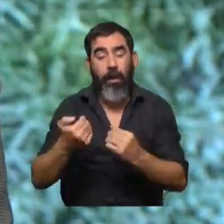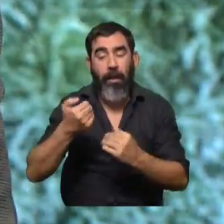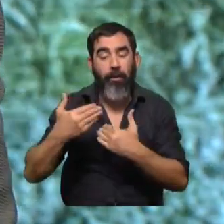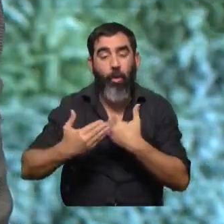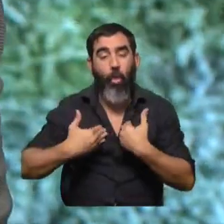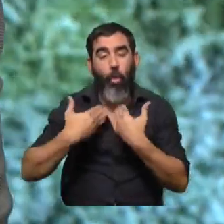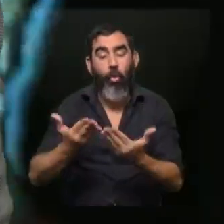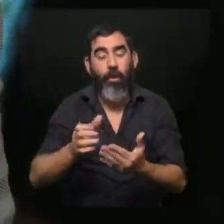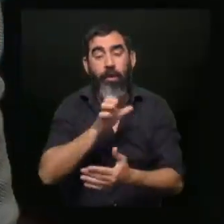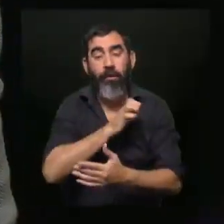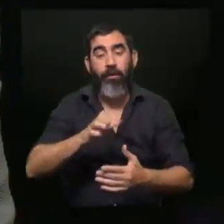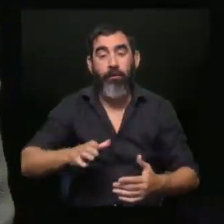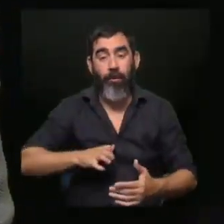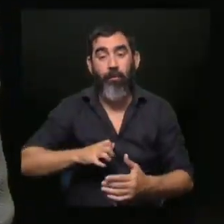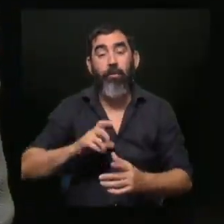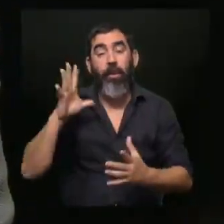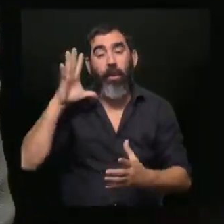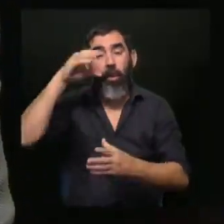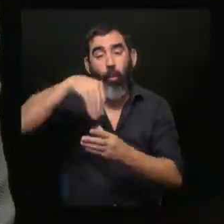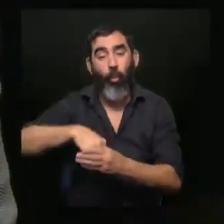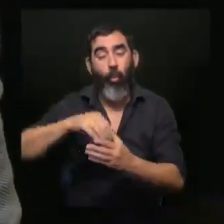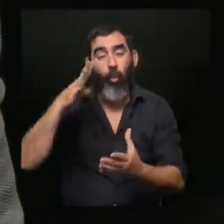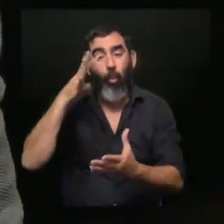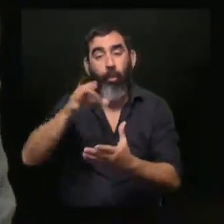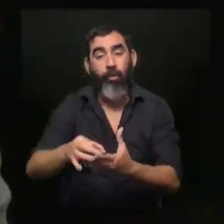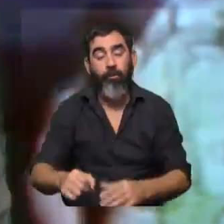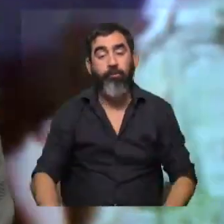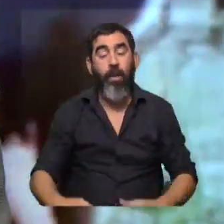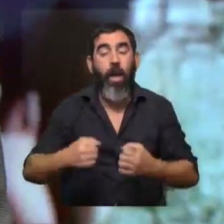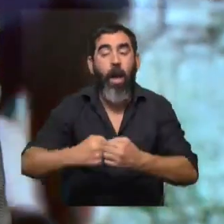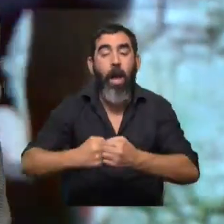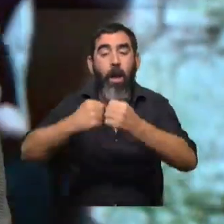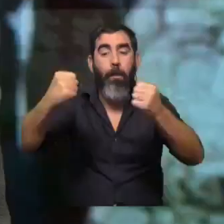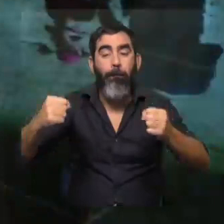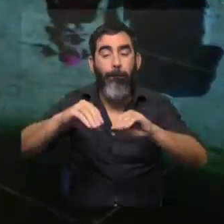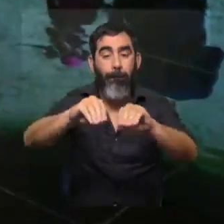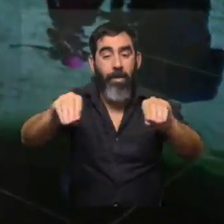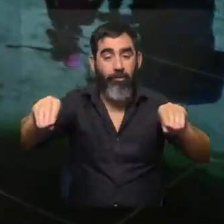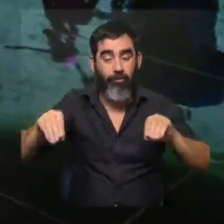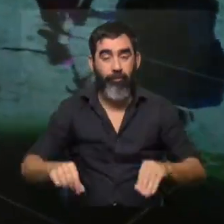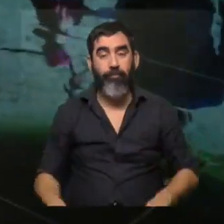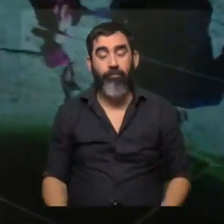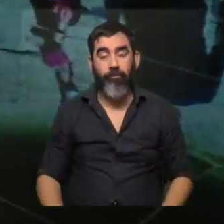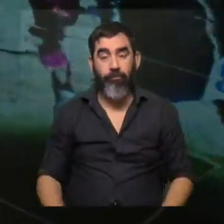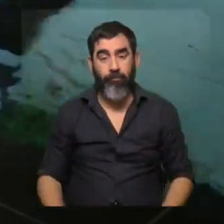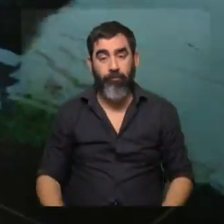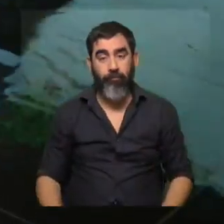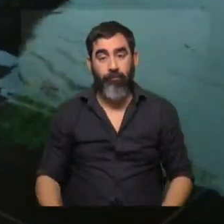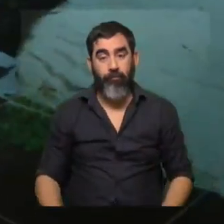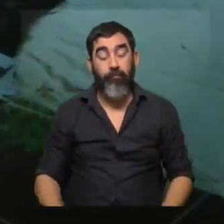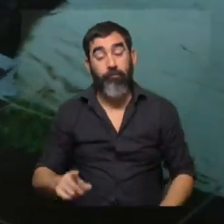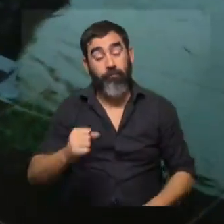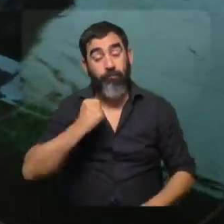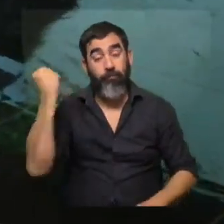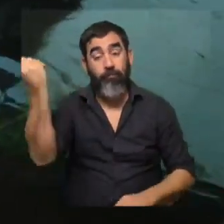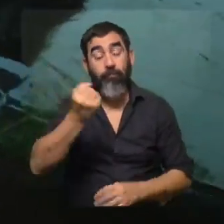al Estado y ahí se van a incluir esas islas dentro de la área Sería una protegida. ampliación en ese caso. Una ampliación que creo que bueno, es importante